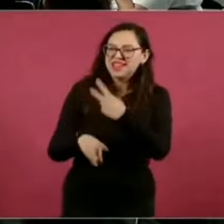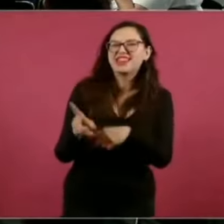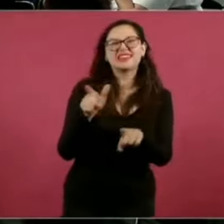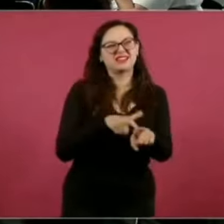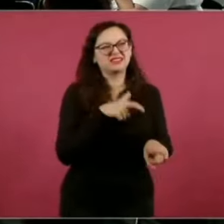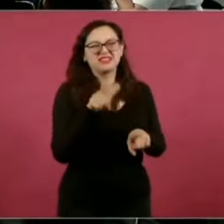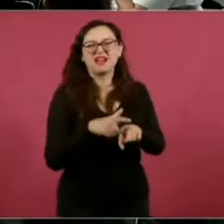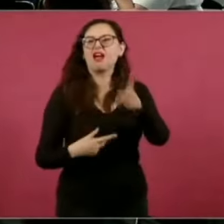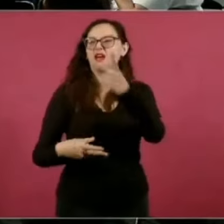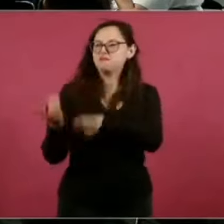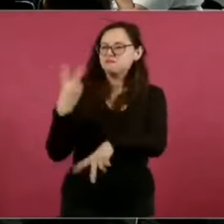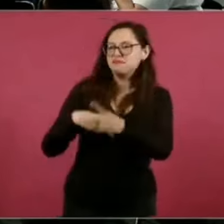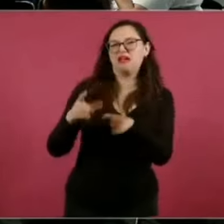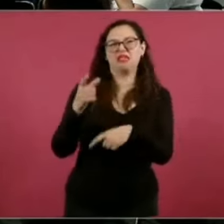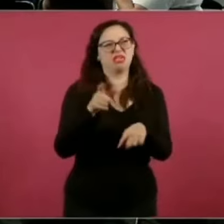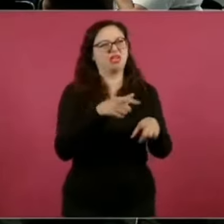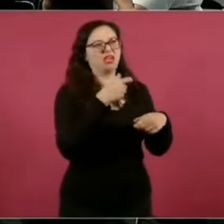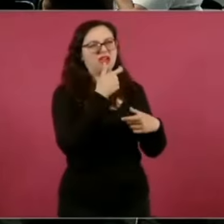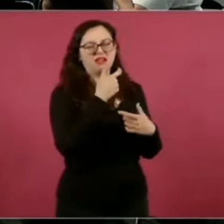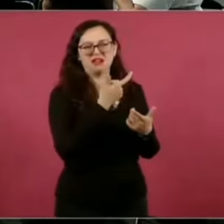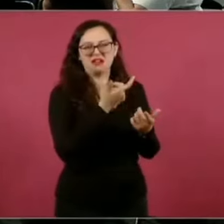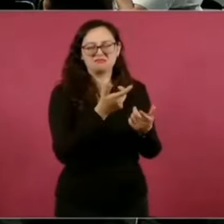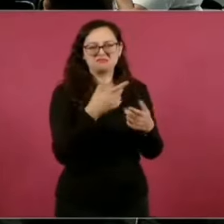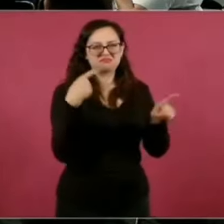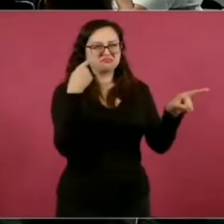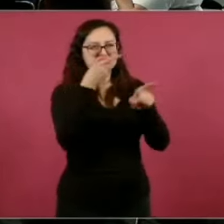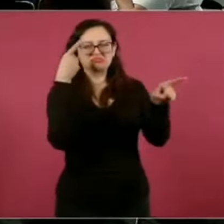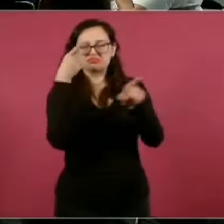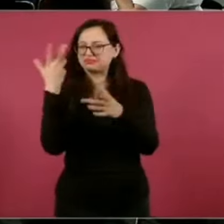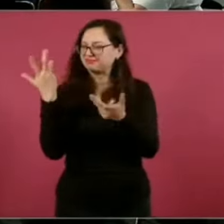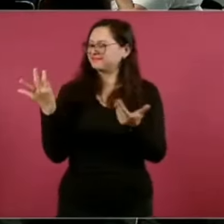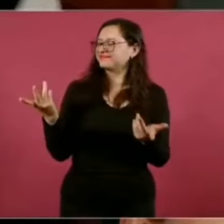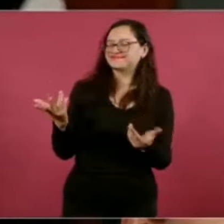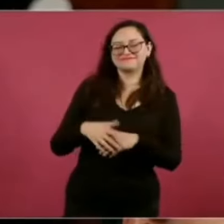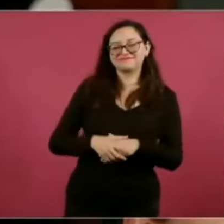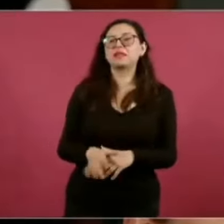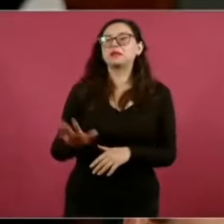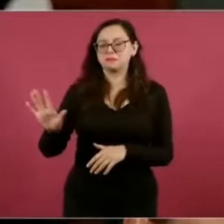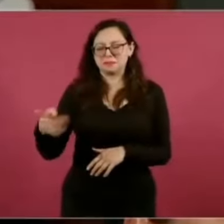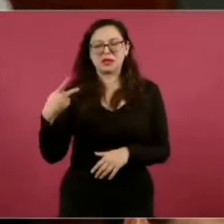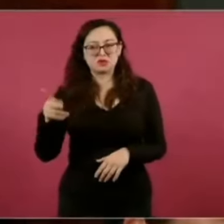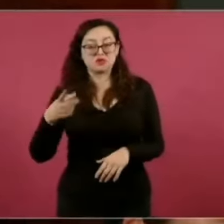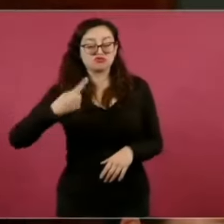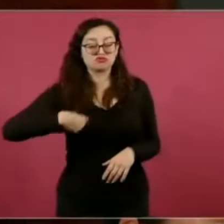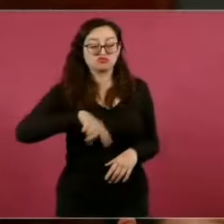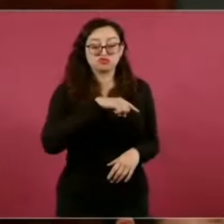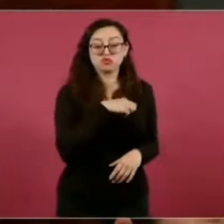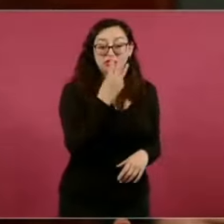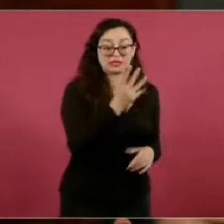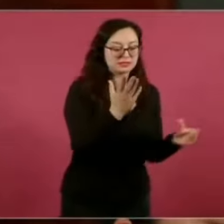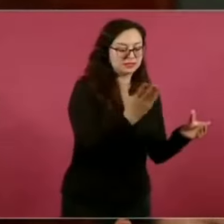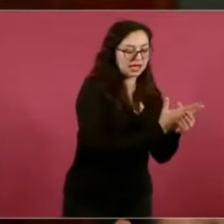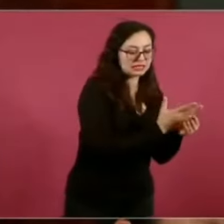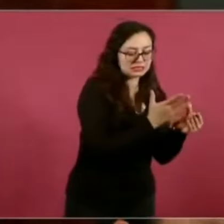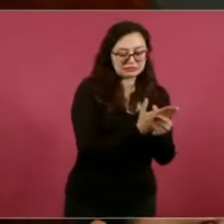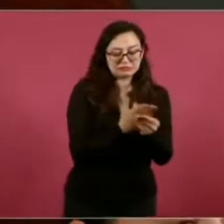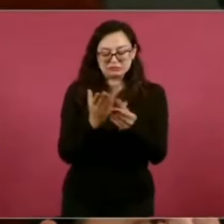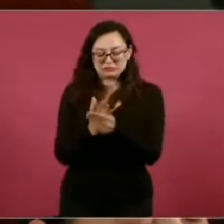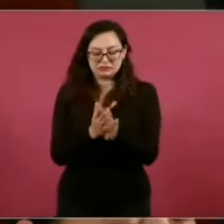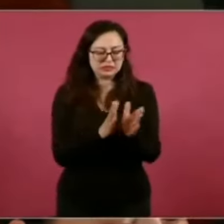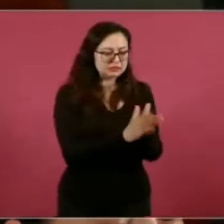acusaciones ahora. En nuestro archivo de la revista Contralínea, en estos 3 expedientes, pues quizá también haya